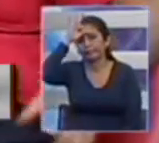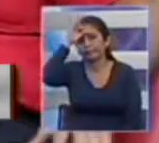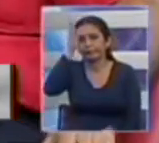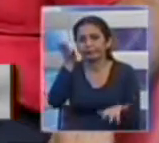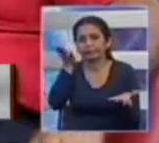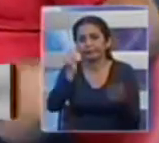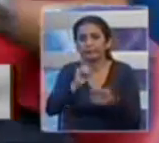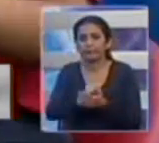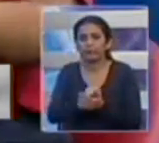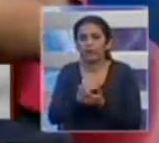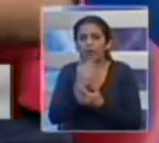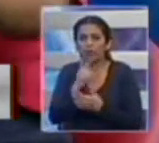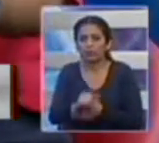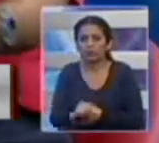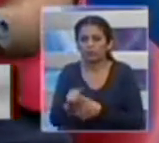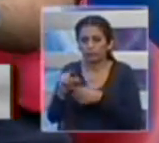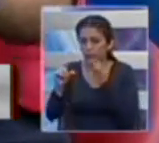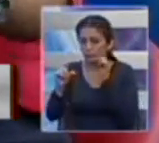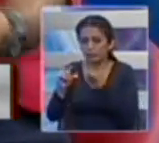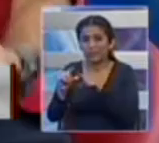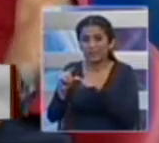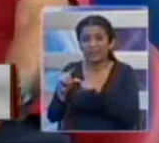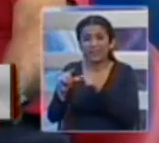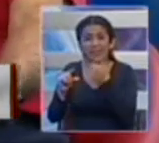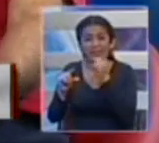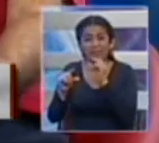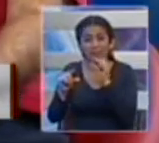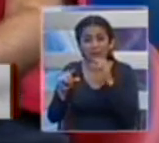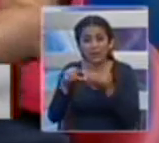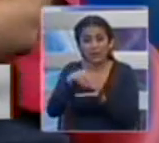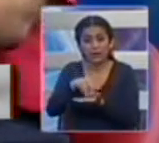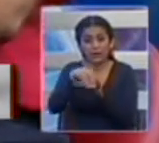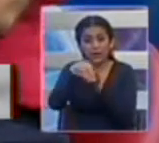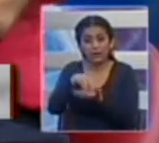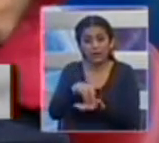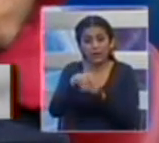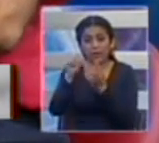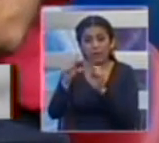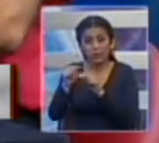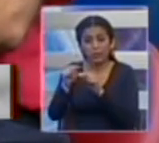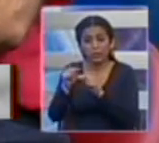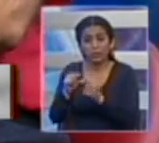de pólvora, no es lo mismo lanzarlo y que reviente en 10 gramos a que yo le